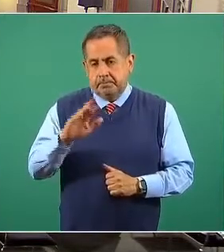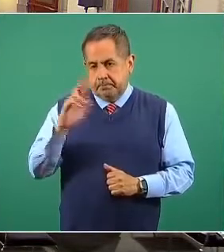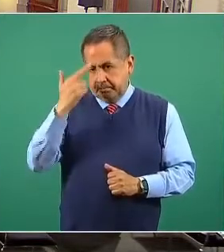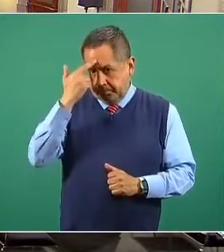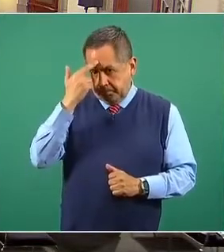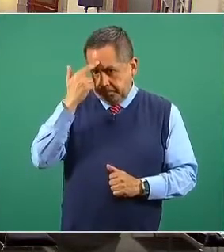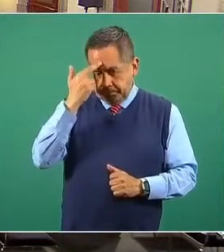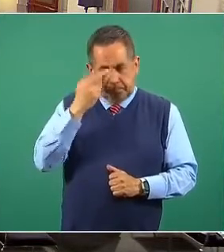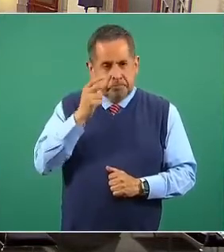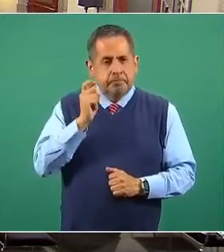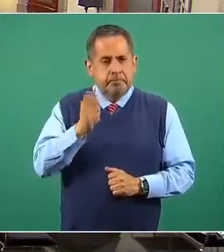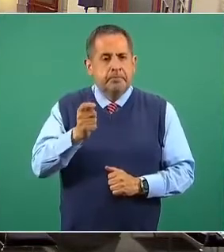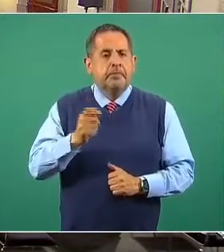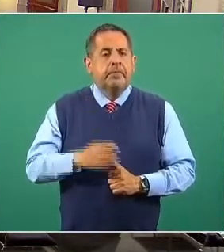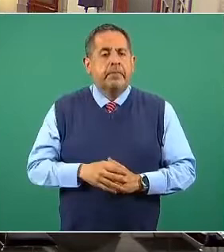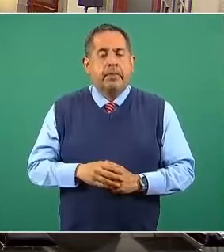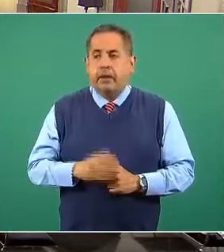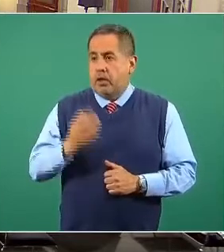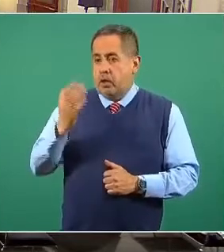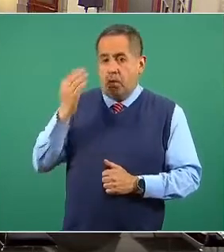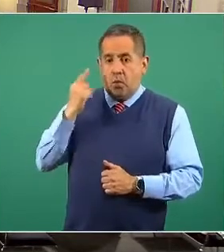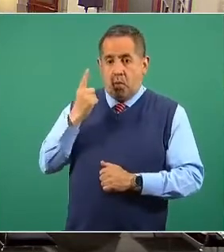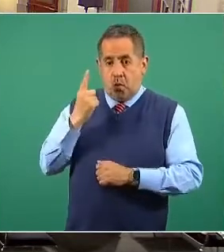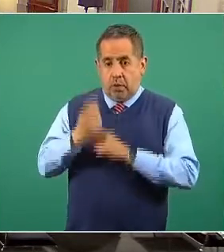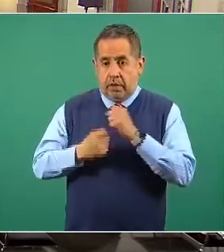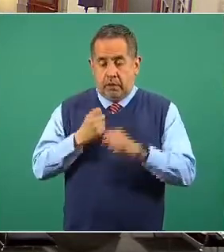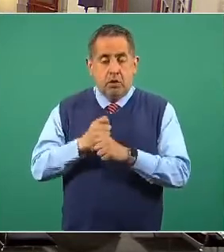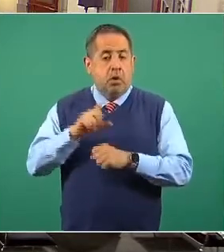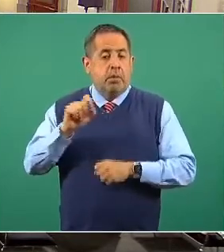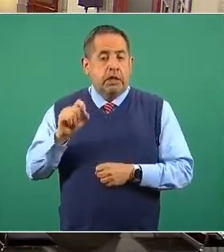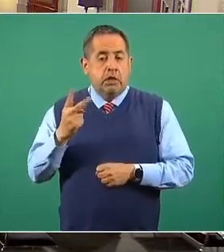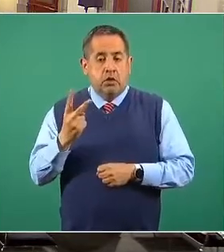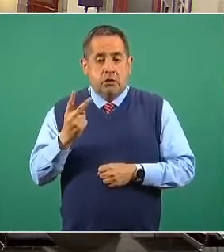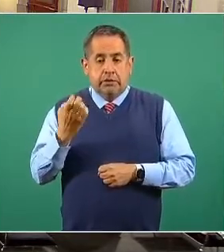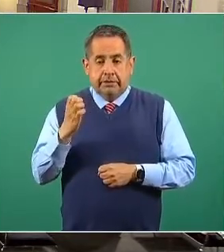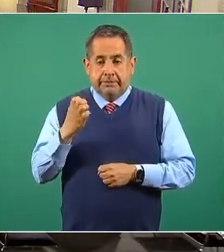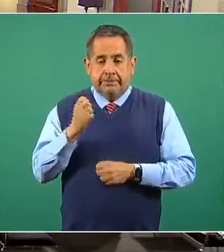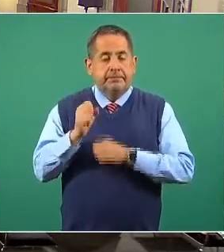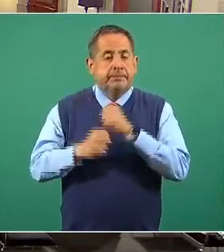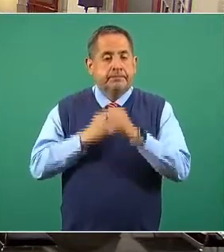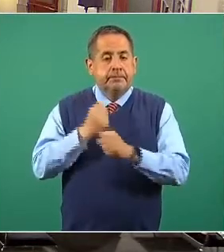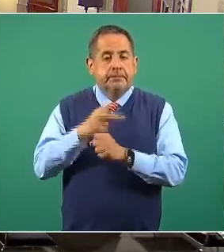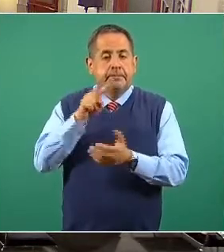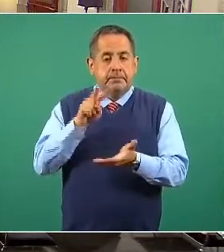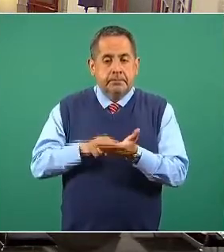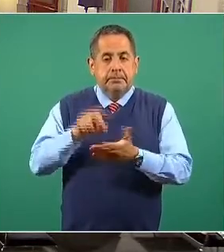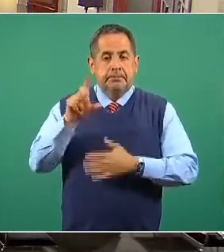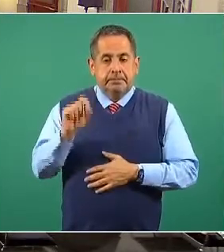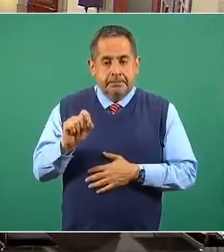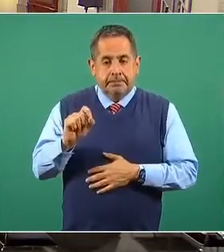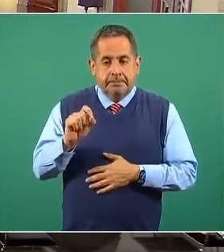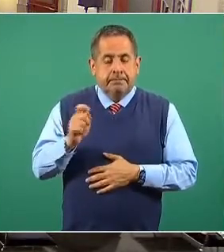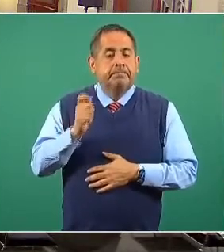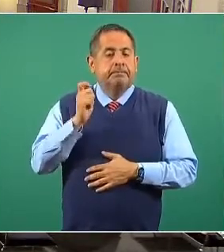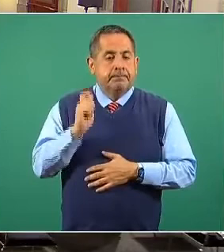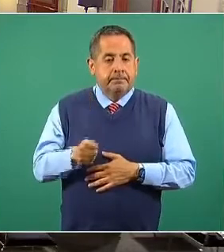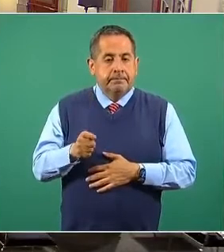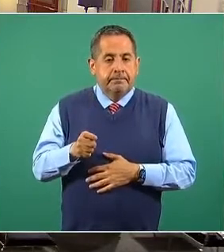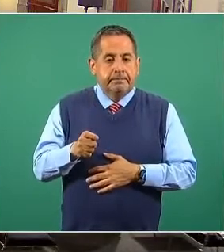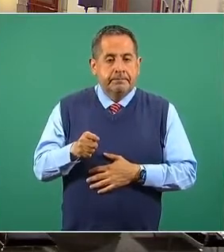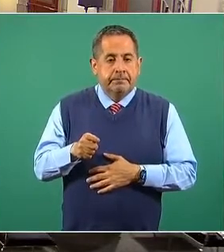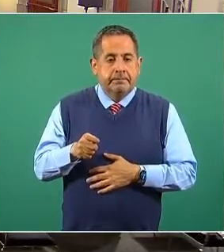que precisamente hace un año, el 22 de enero del 2020, dábamos